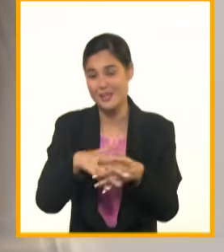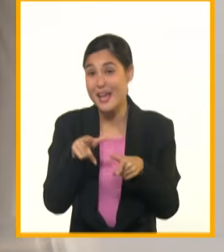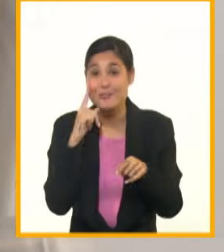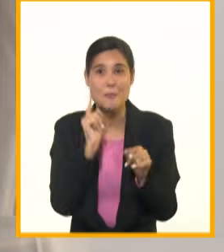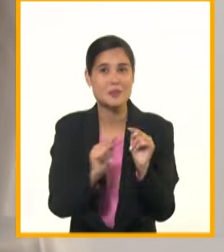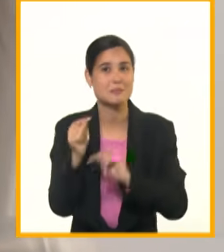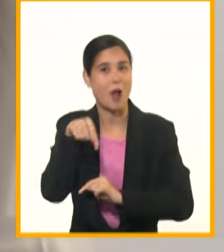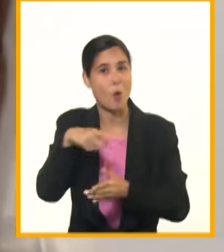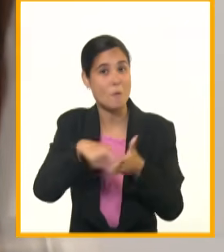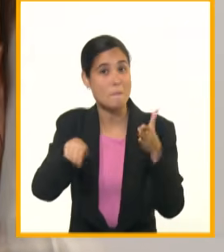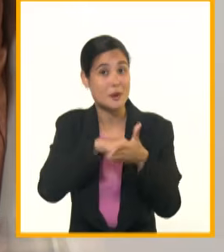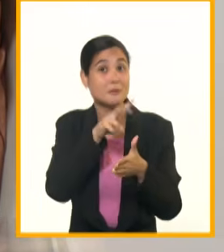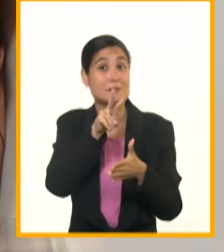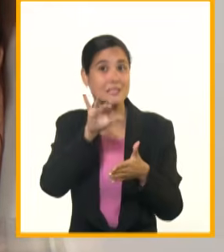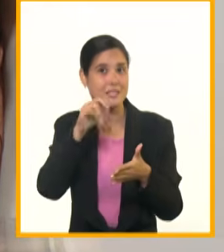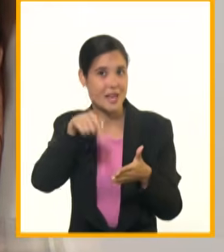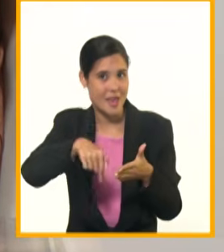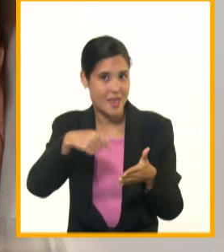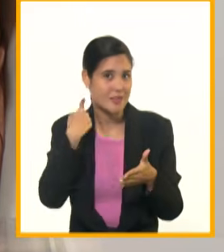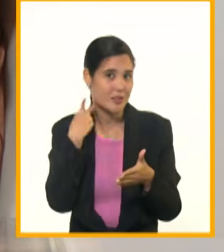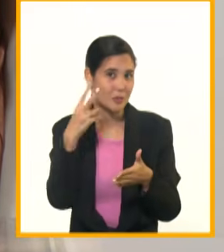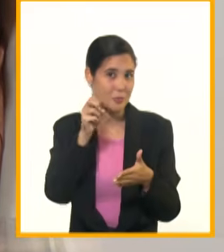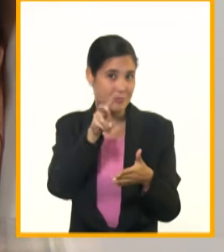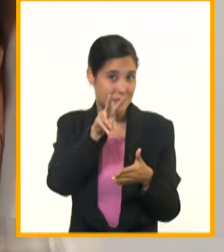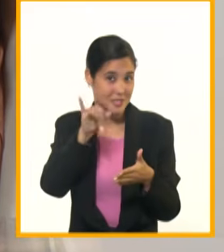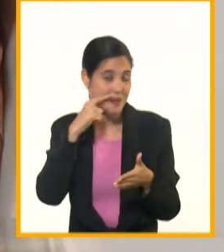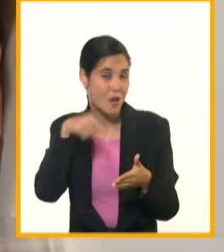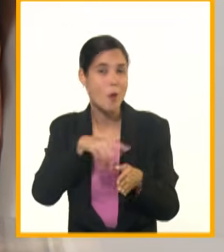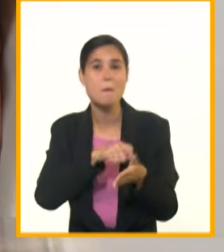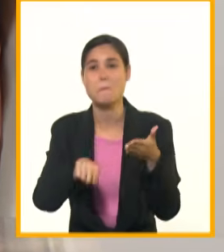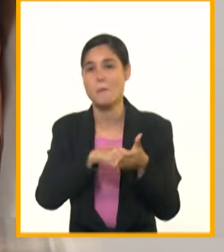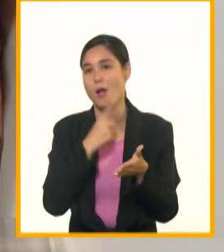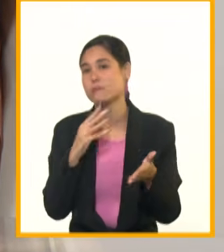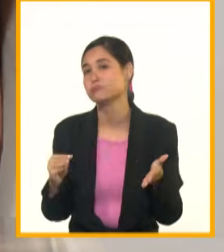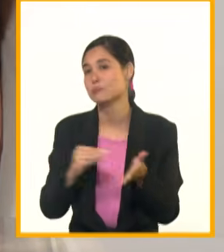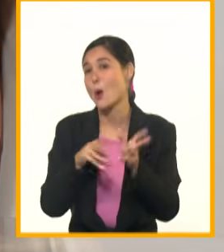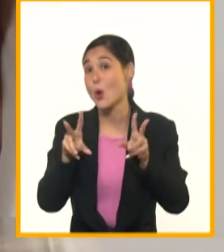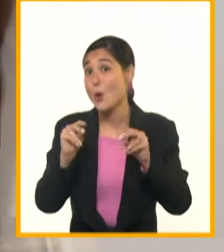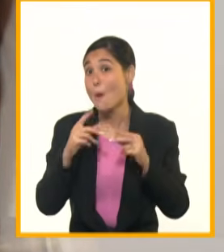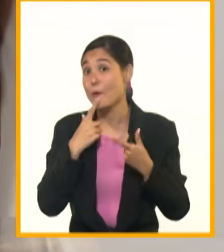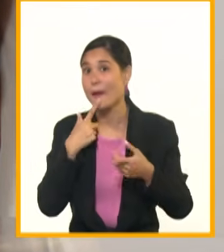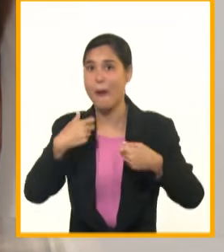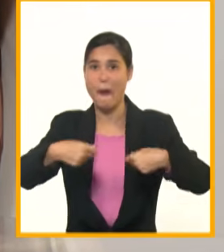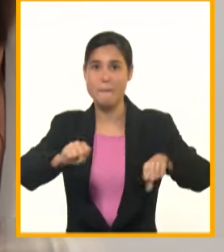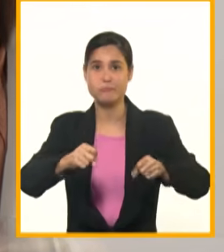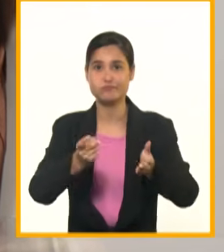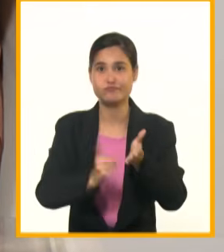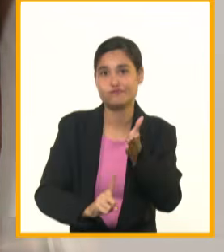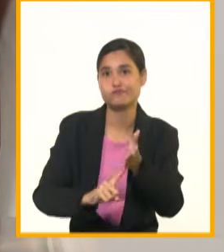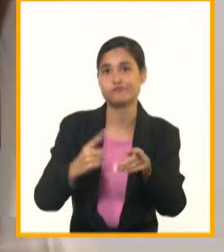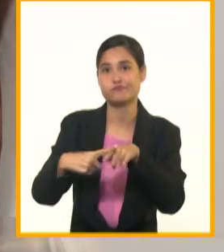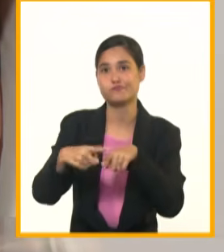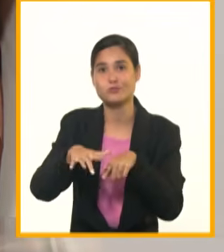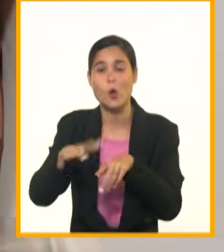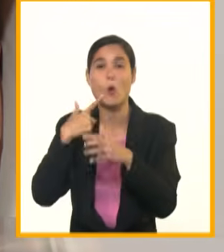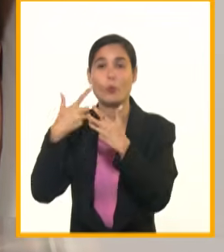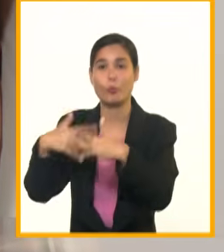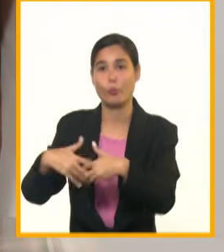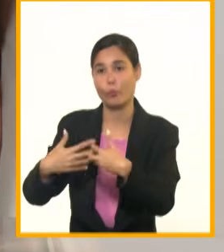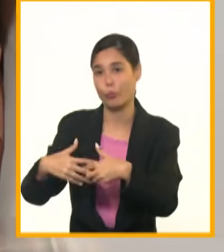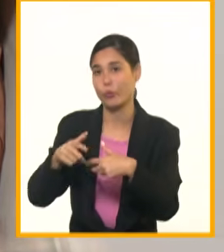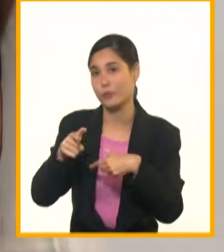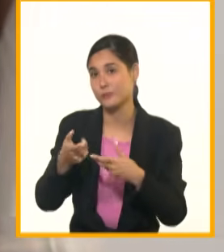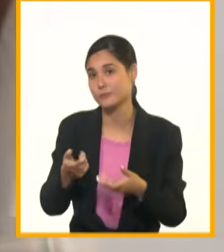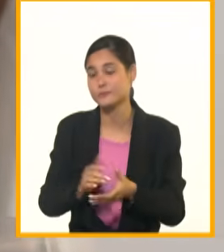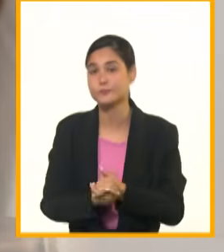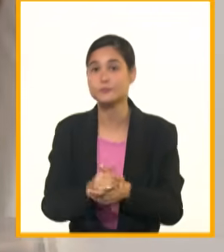bueno, y el resto de las producciones de la industria que tienen un peso hoy en la recuperación del sistema electroenergético,